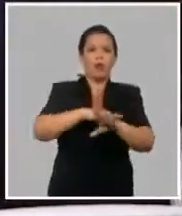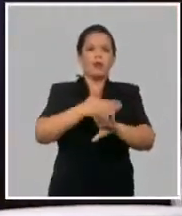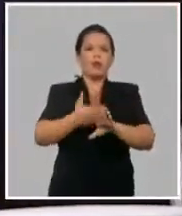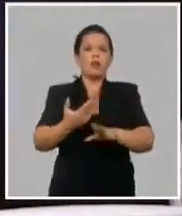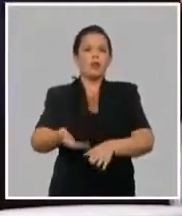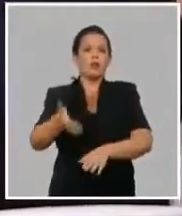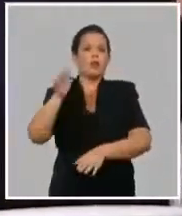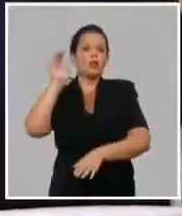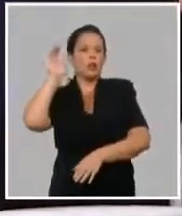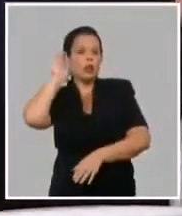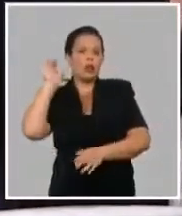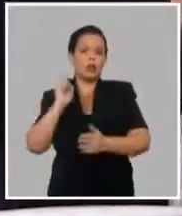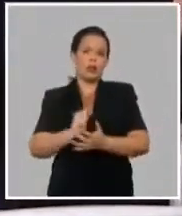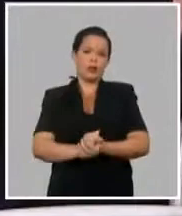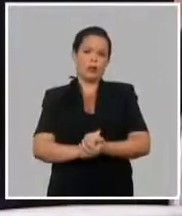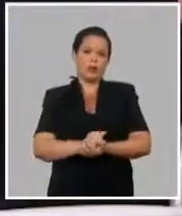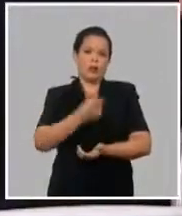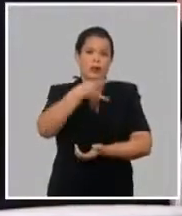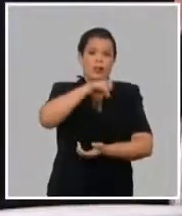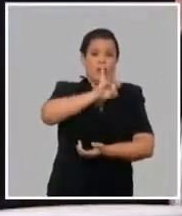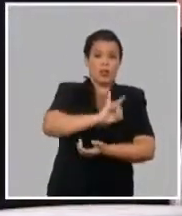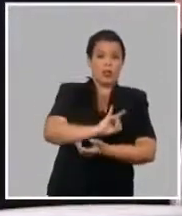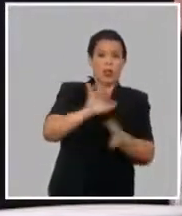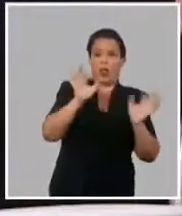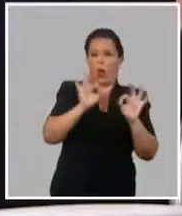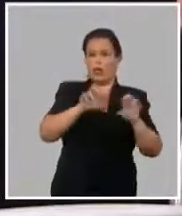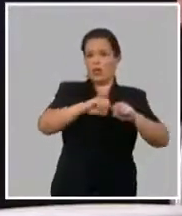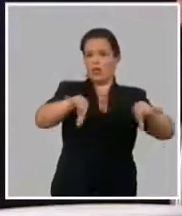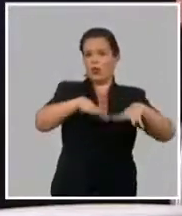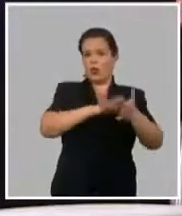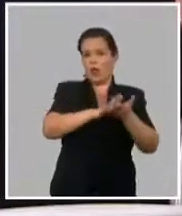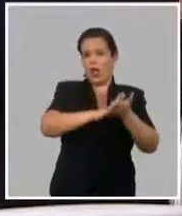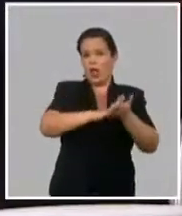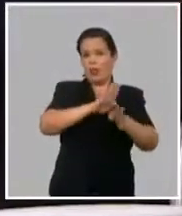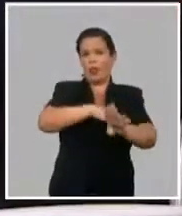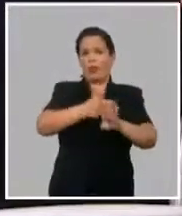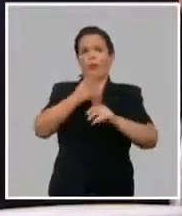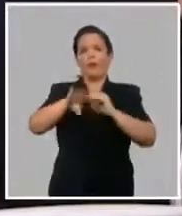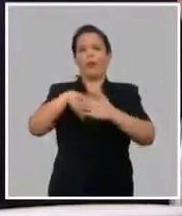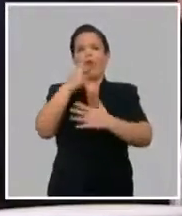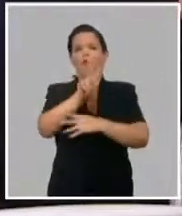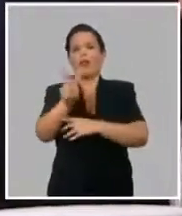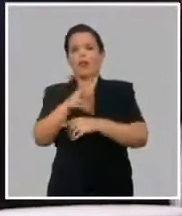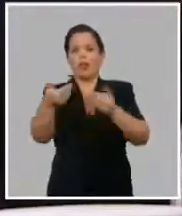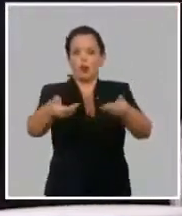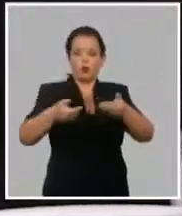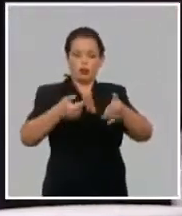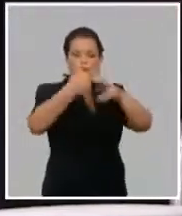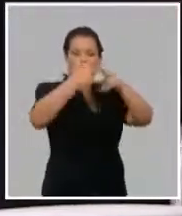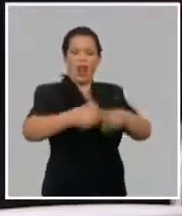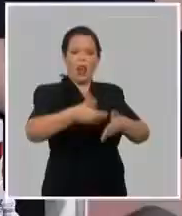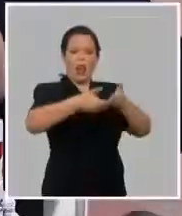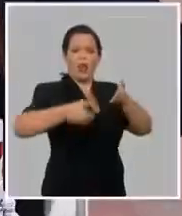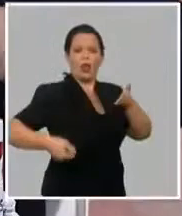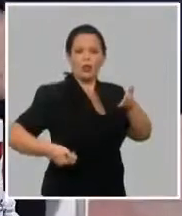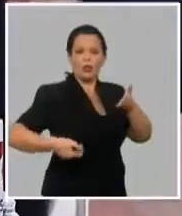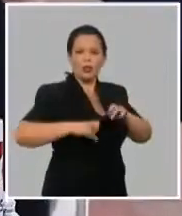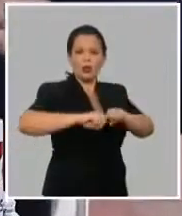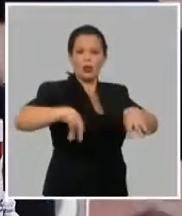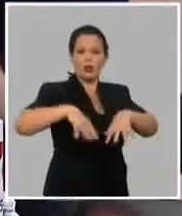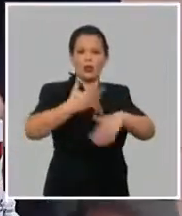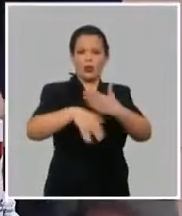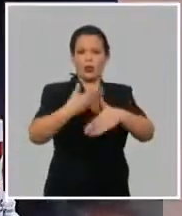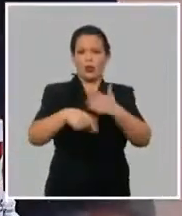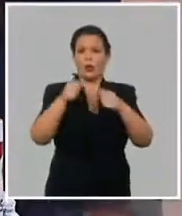y después a los pocos días viene una lista donde esa persona está encubriendo entonces estas son las primeras